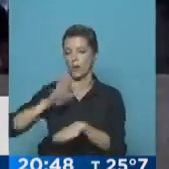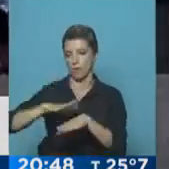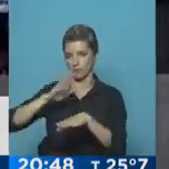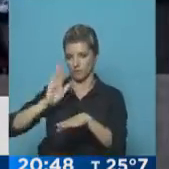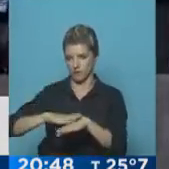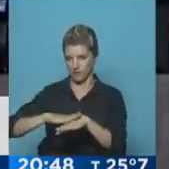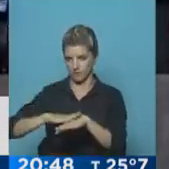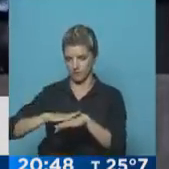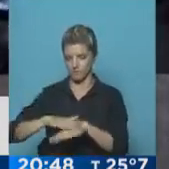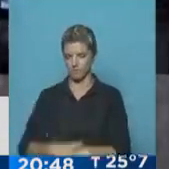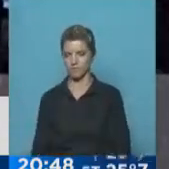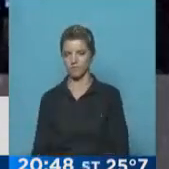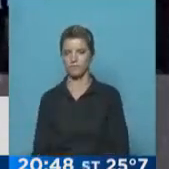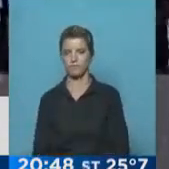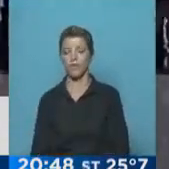responsabilidad.